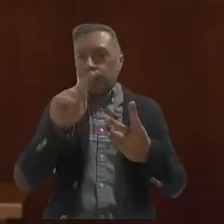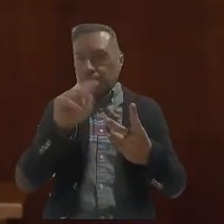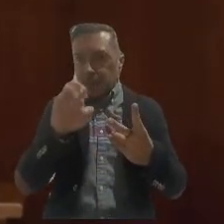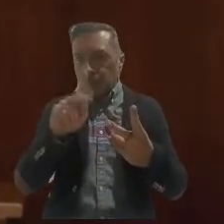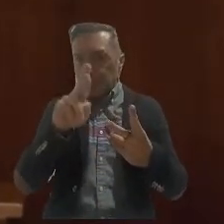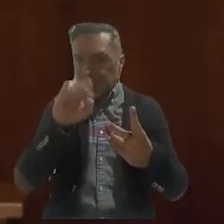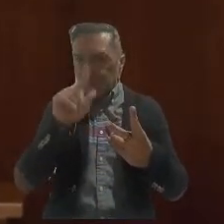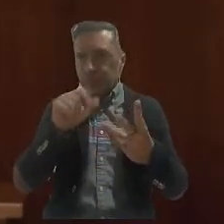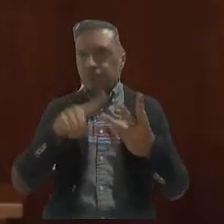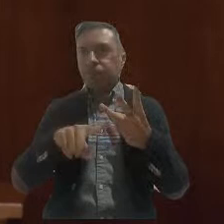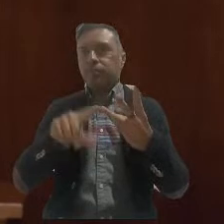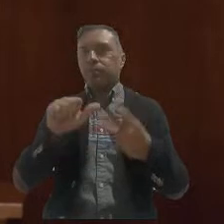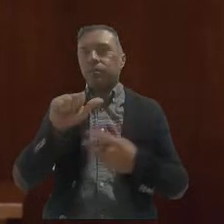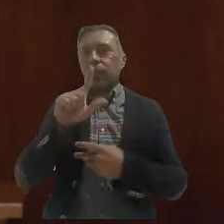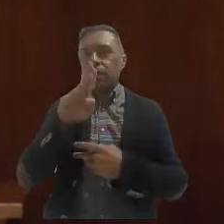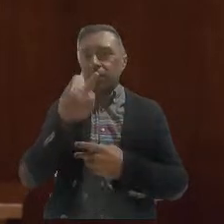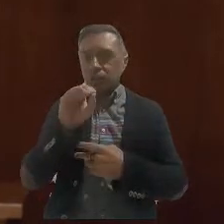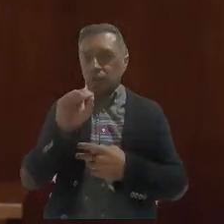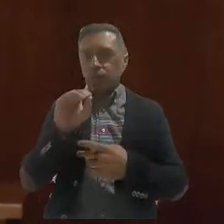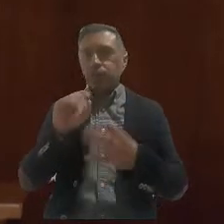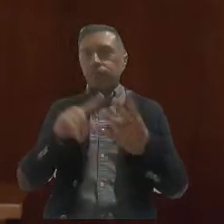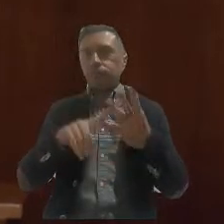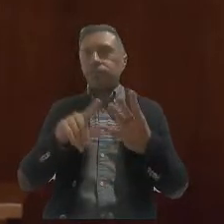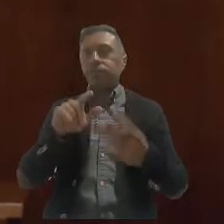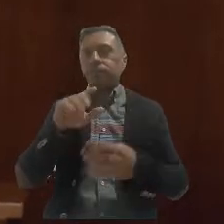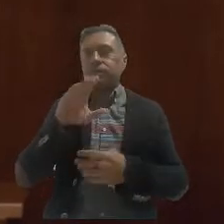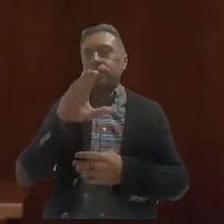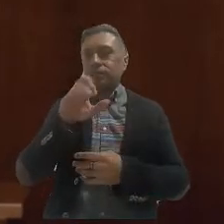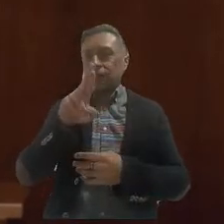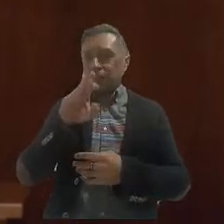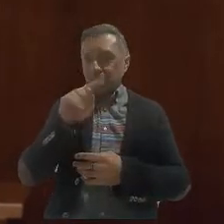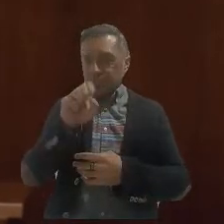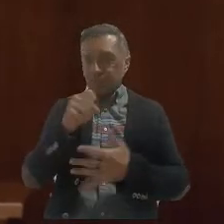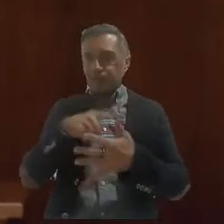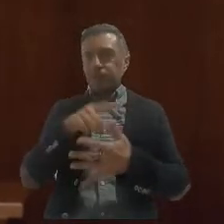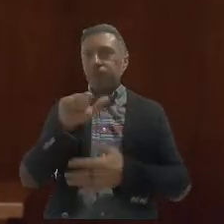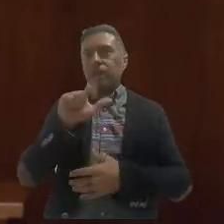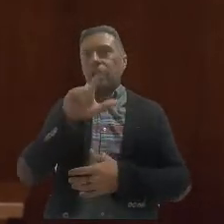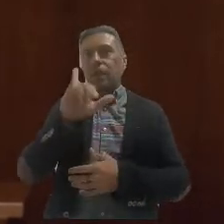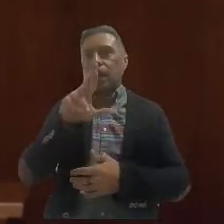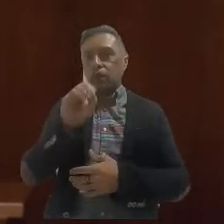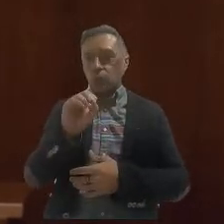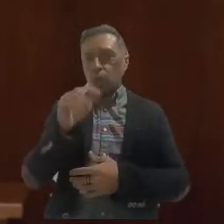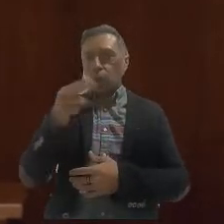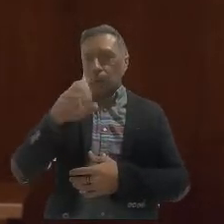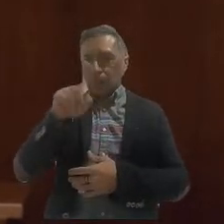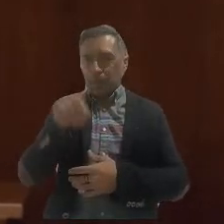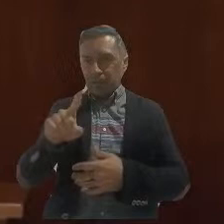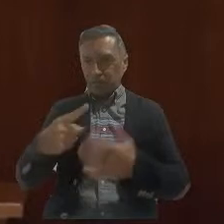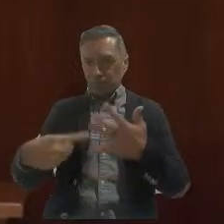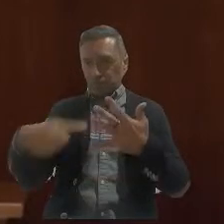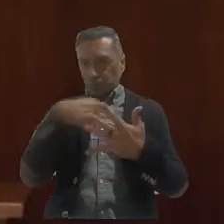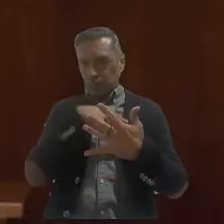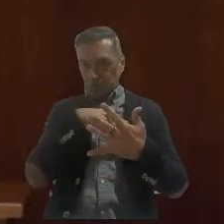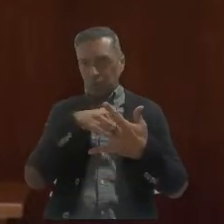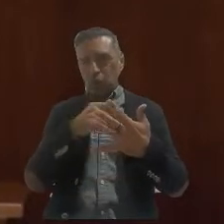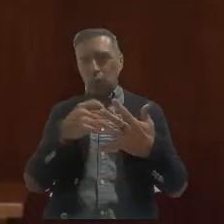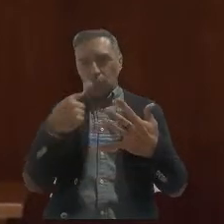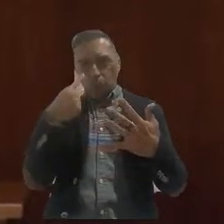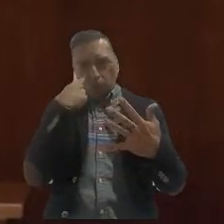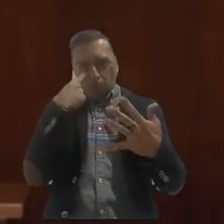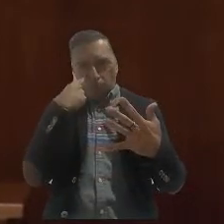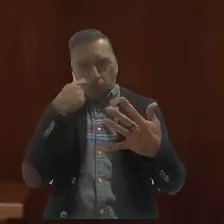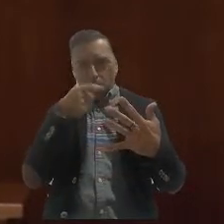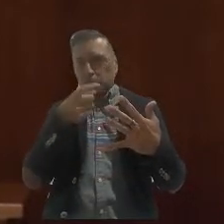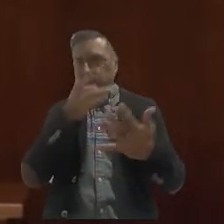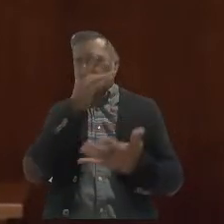Alberto Vaz, Alfredo Castillo Cervantes y Alejandro Gómez Sánchez. Estas joyas de la corrupción, de